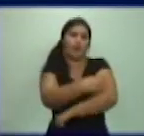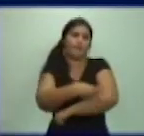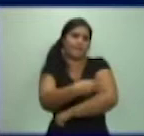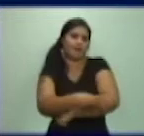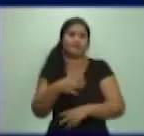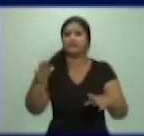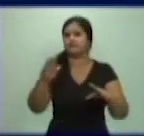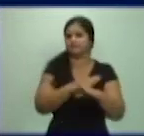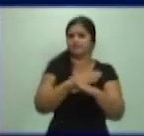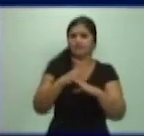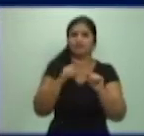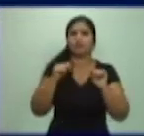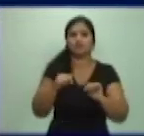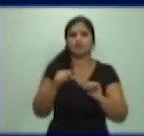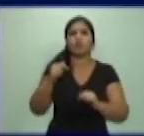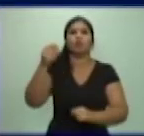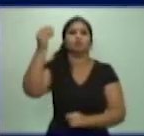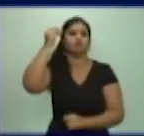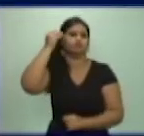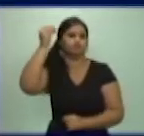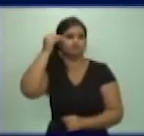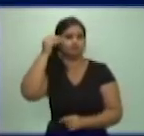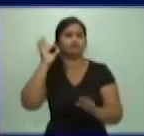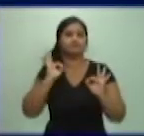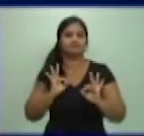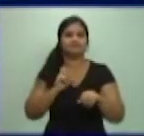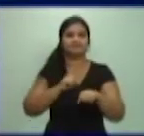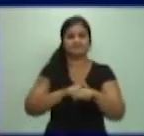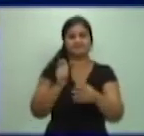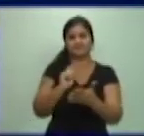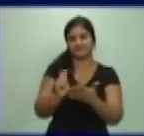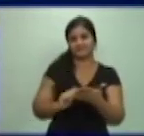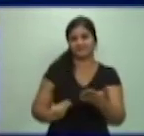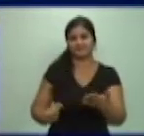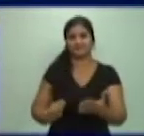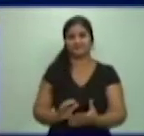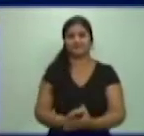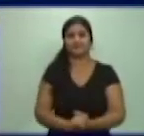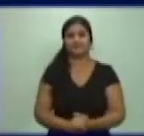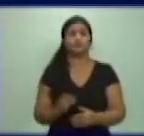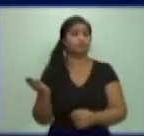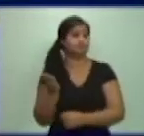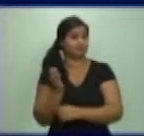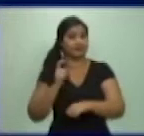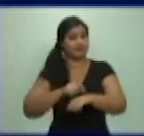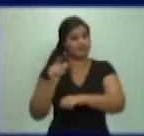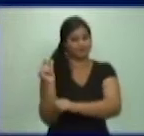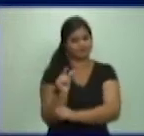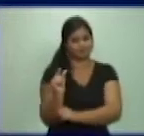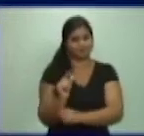Por tanto, estaría bien de esta manera. Les voy a dar unos segundos para que puedan tomar nota. Rapidito.